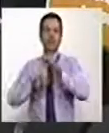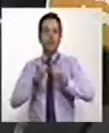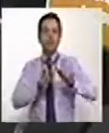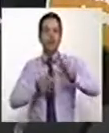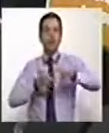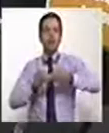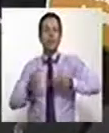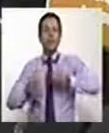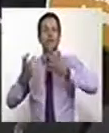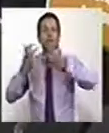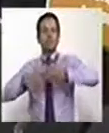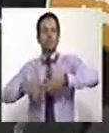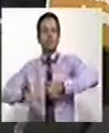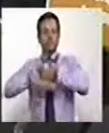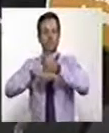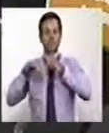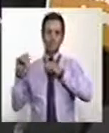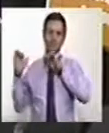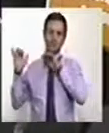Y